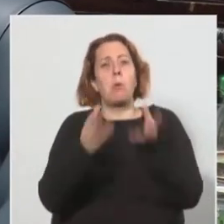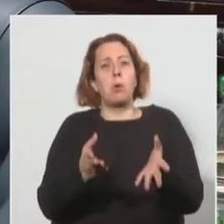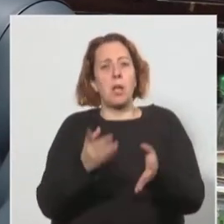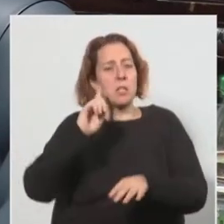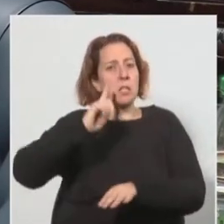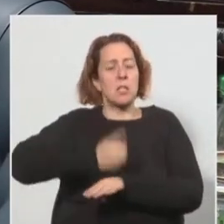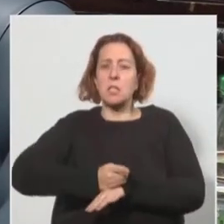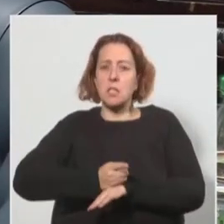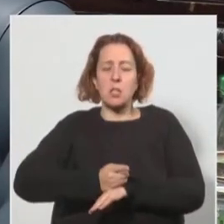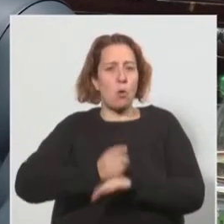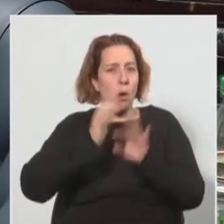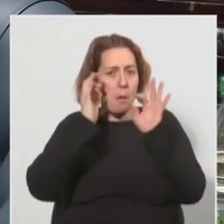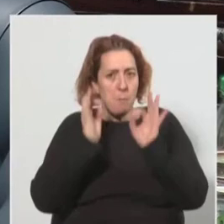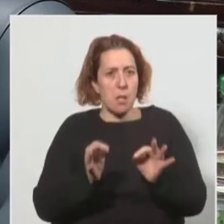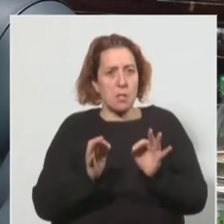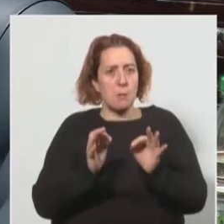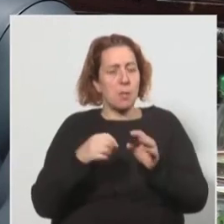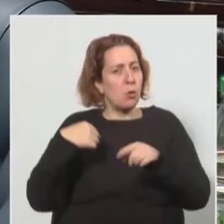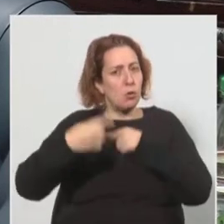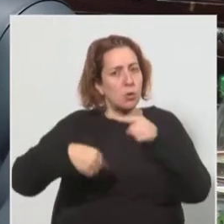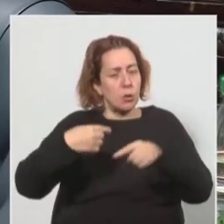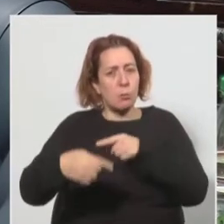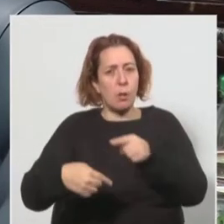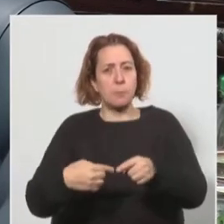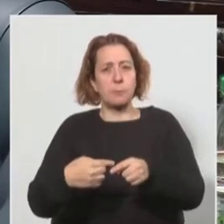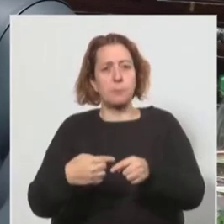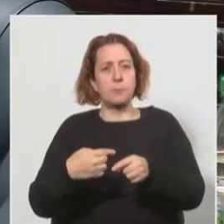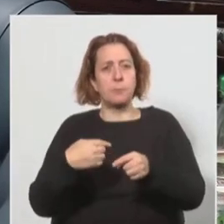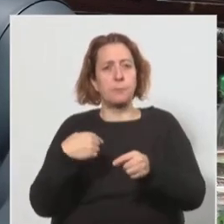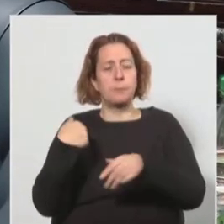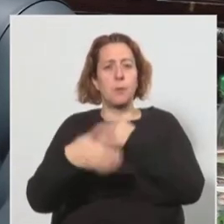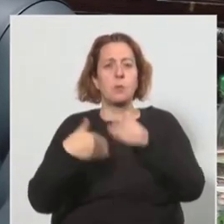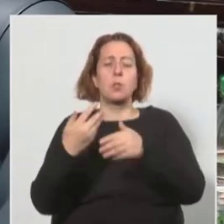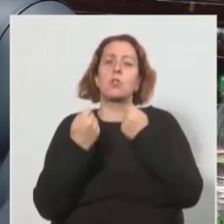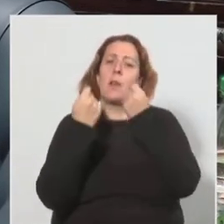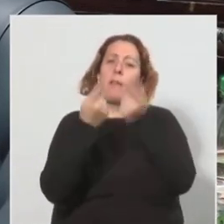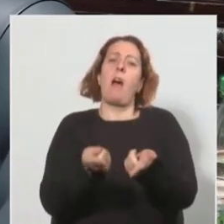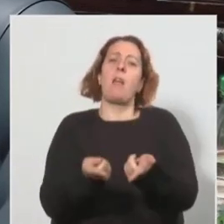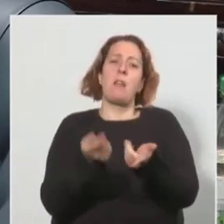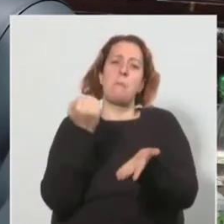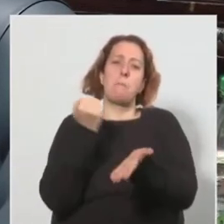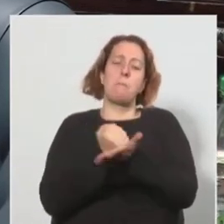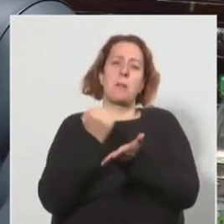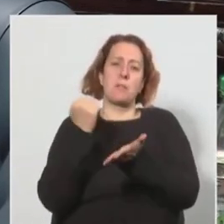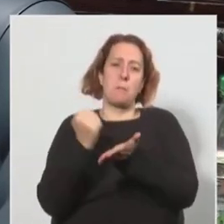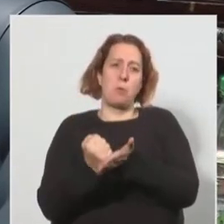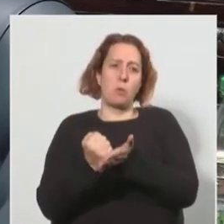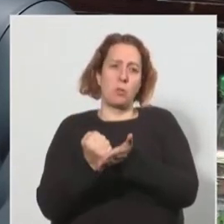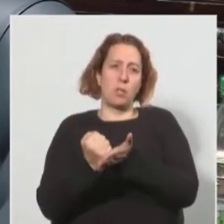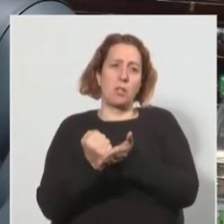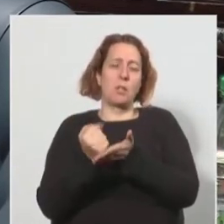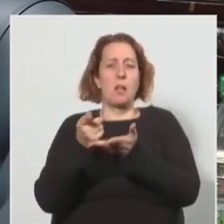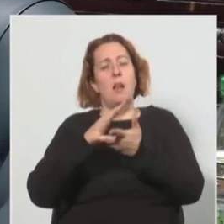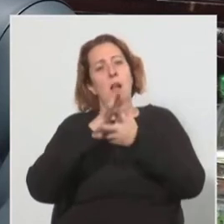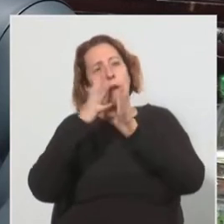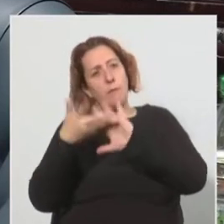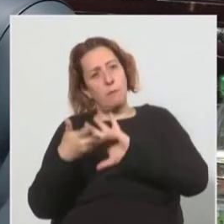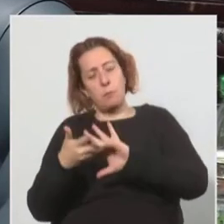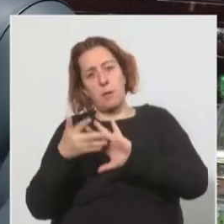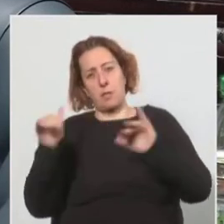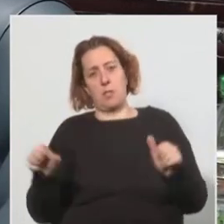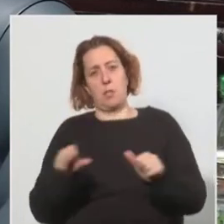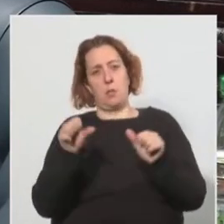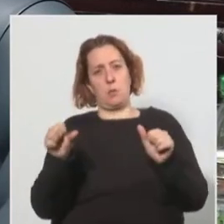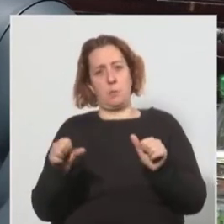decidió expresamente continuar con el proceso de otorgamiento del pasaporte en la forma en que se